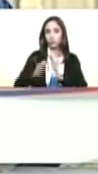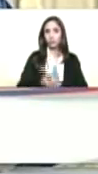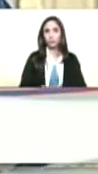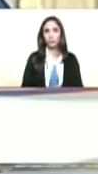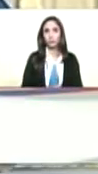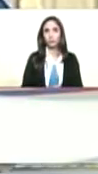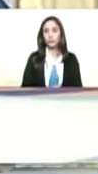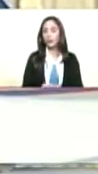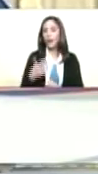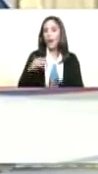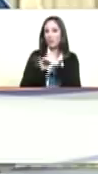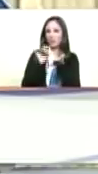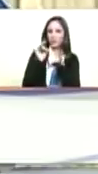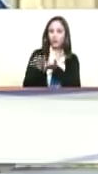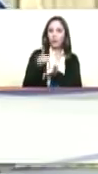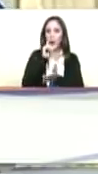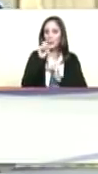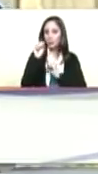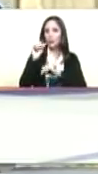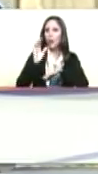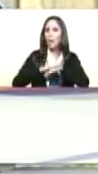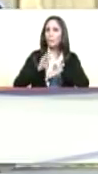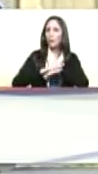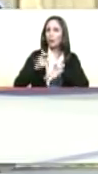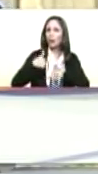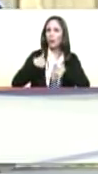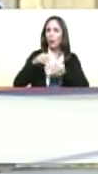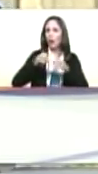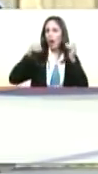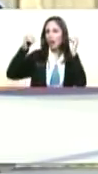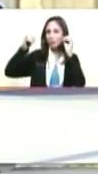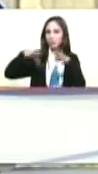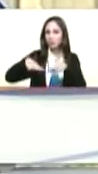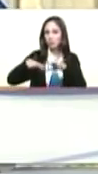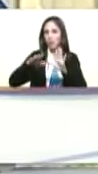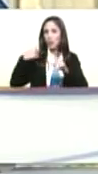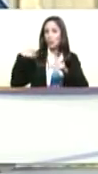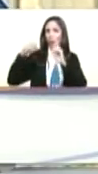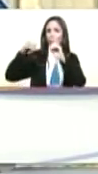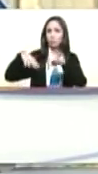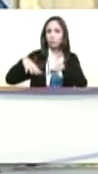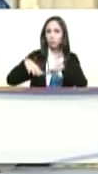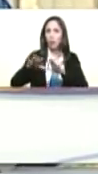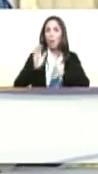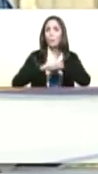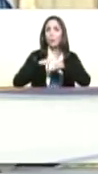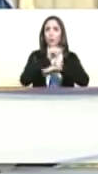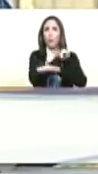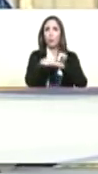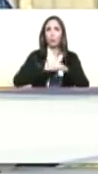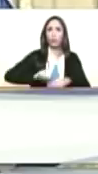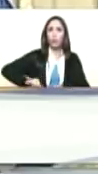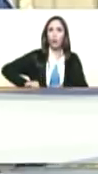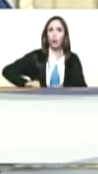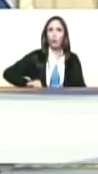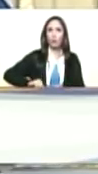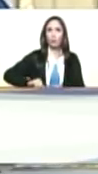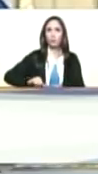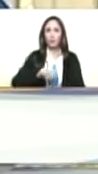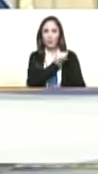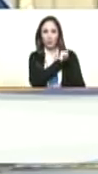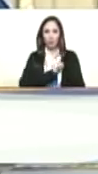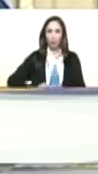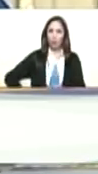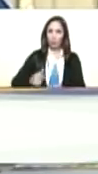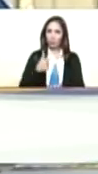pues. Y que porque yo había abandonado el cargo, porque yo era flojo. Yo le dije,